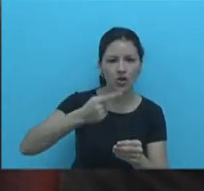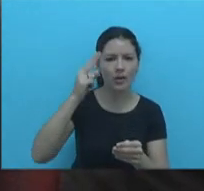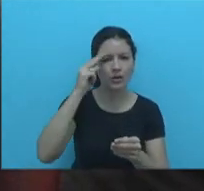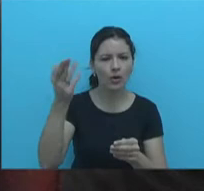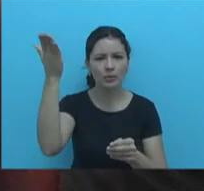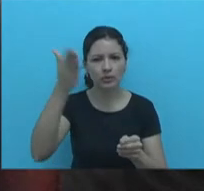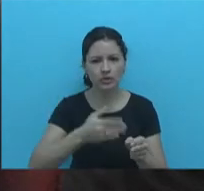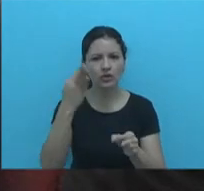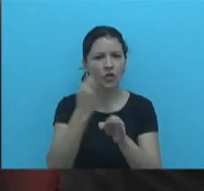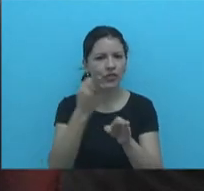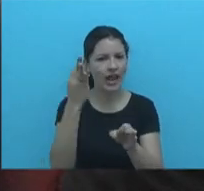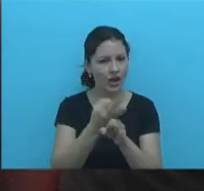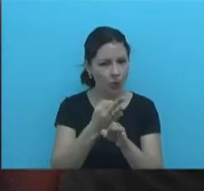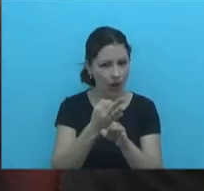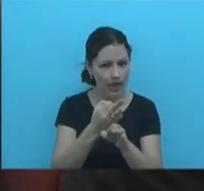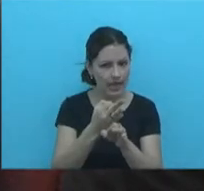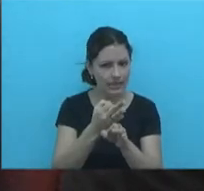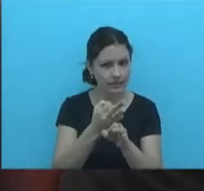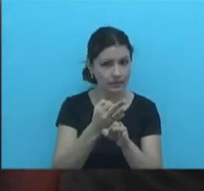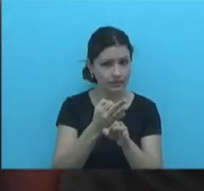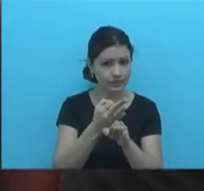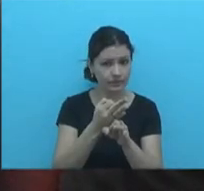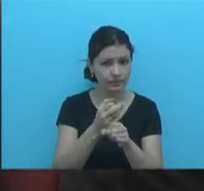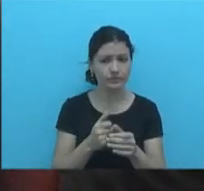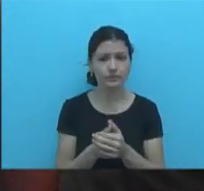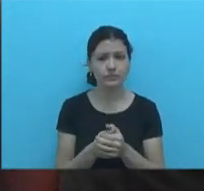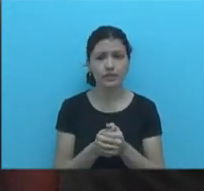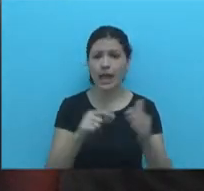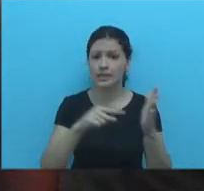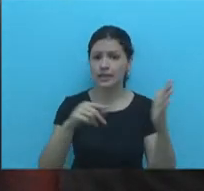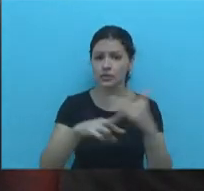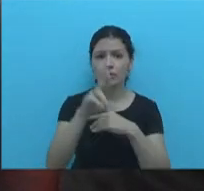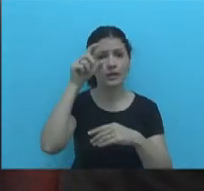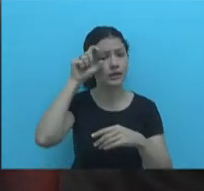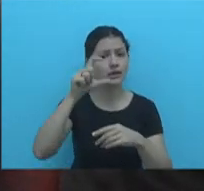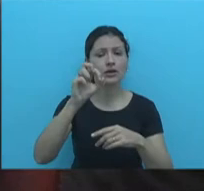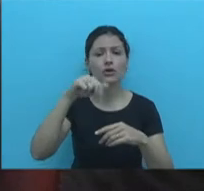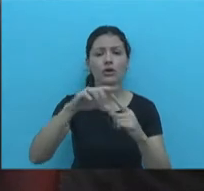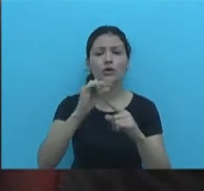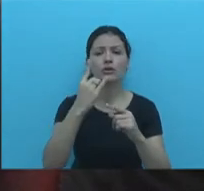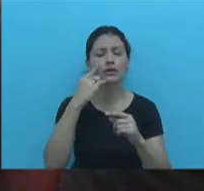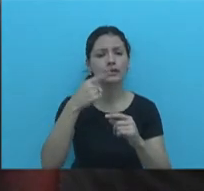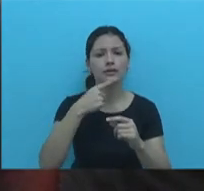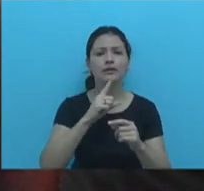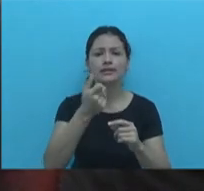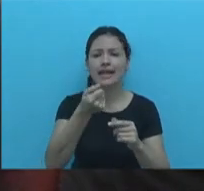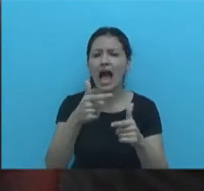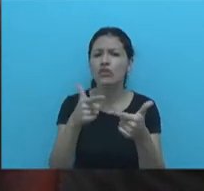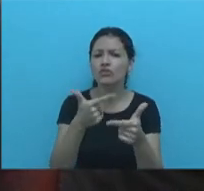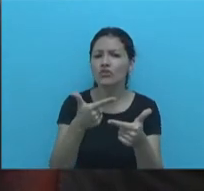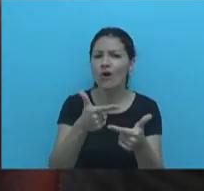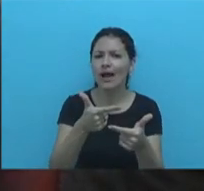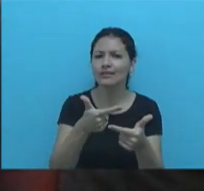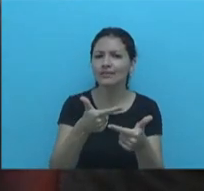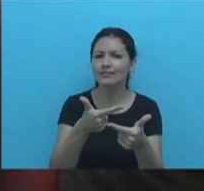99,9% de los establecimientos educativos de la zona y de la ciudad de Reconquista, Departamento General Obligado, no disponen de